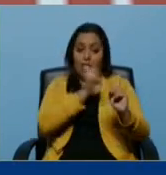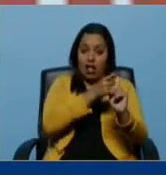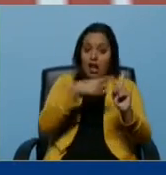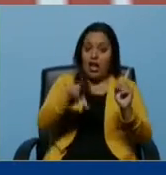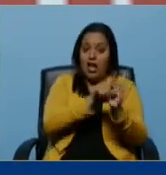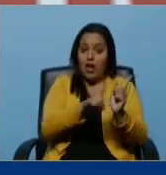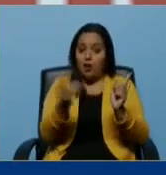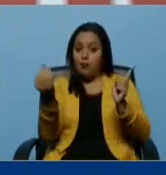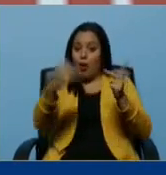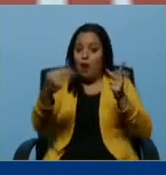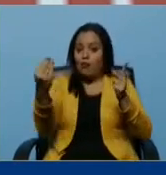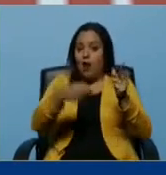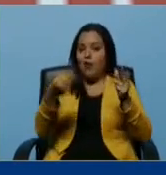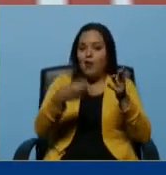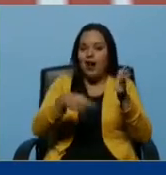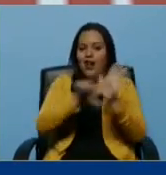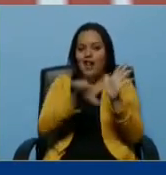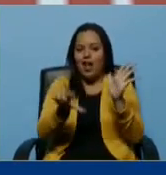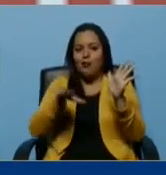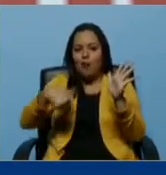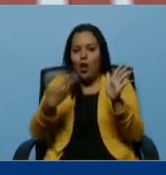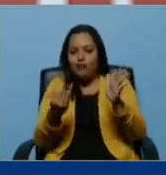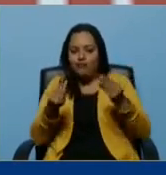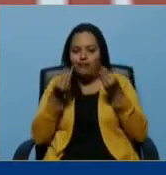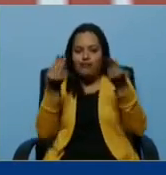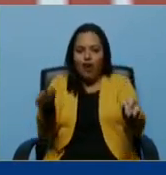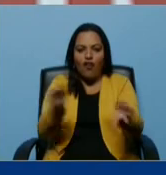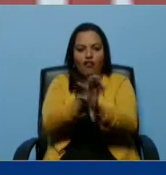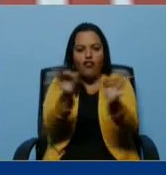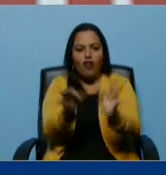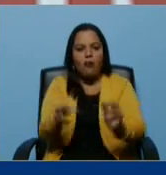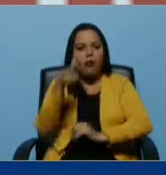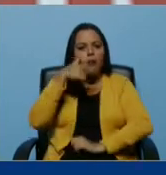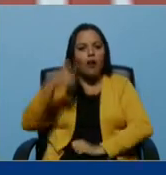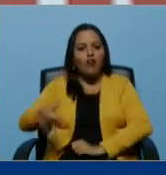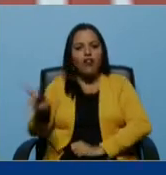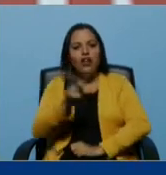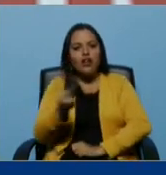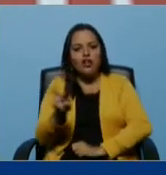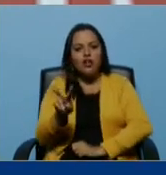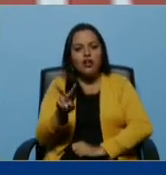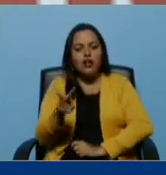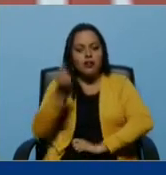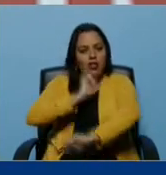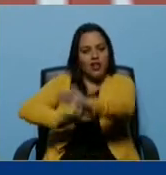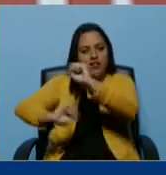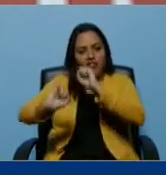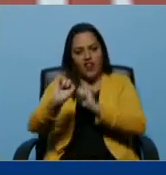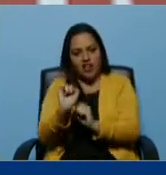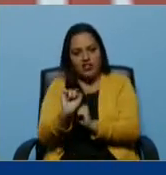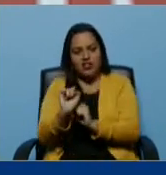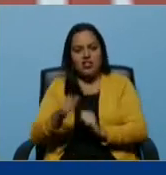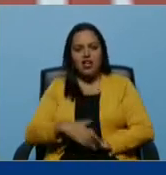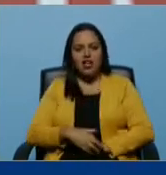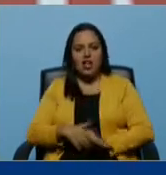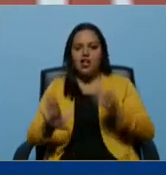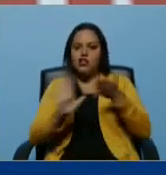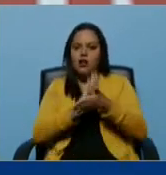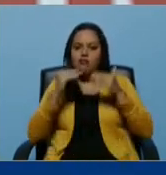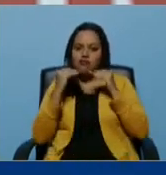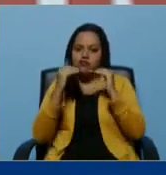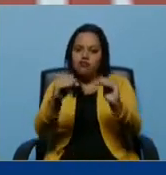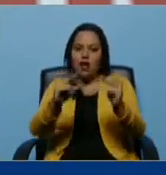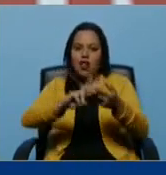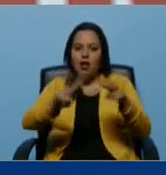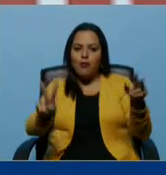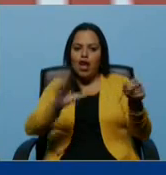proporcionar herramientas a la población, para proporcionar herramientas al pueblo venezolano en su combate en pro del mantenimiento de la paz,